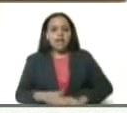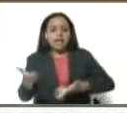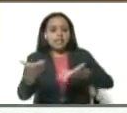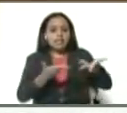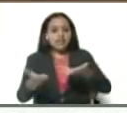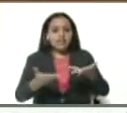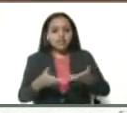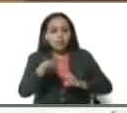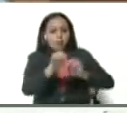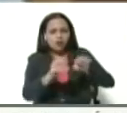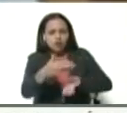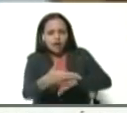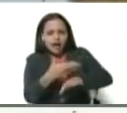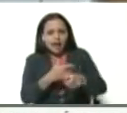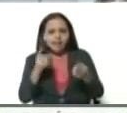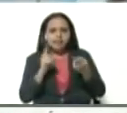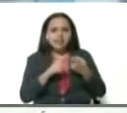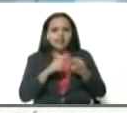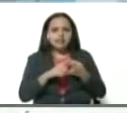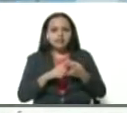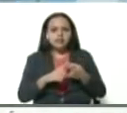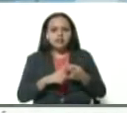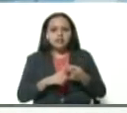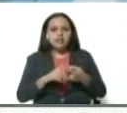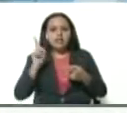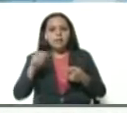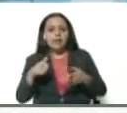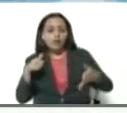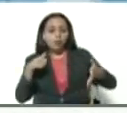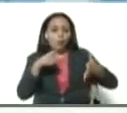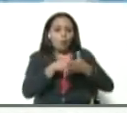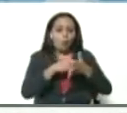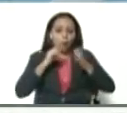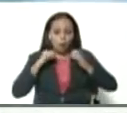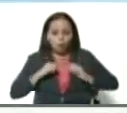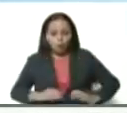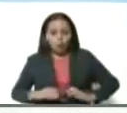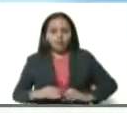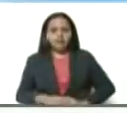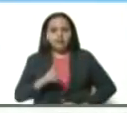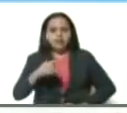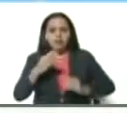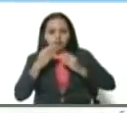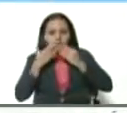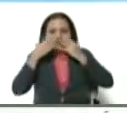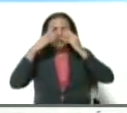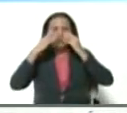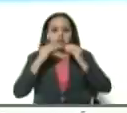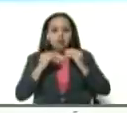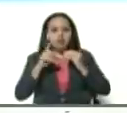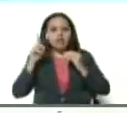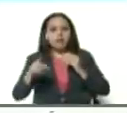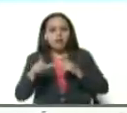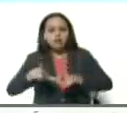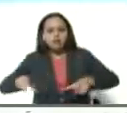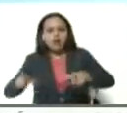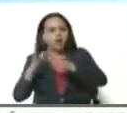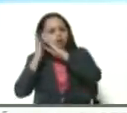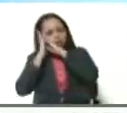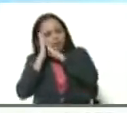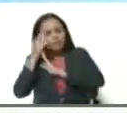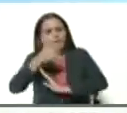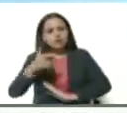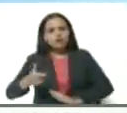de triaje, el servicio de área de trauma show, asimismo el área de nebulización, dormitorios para todo el